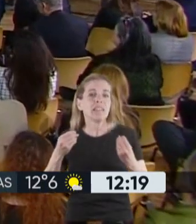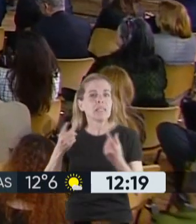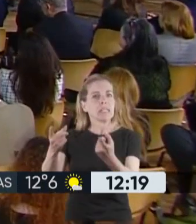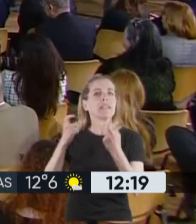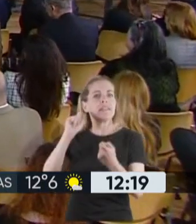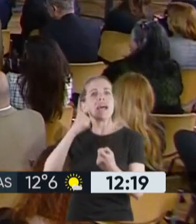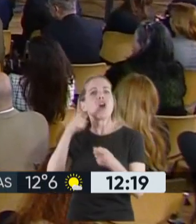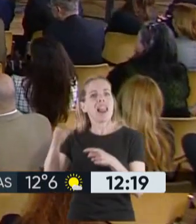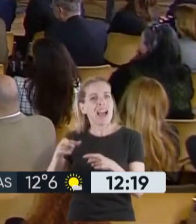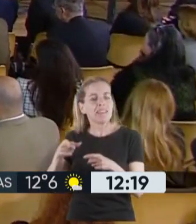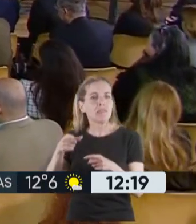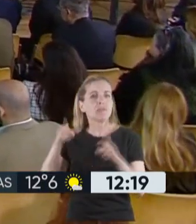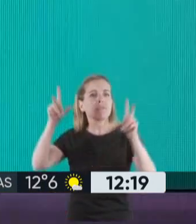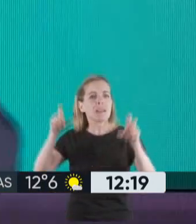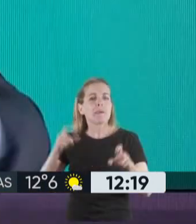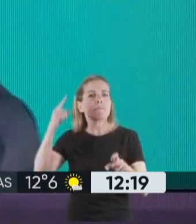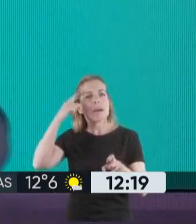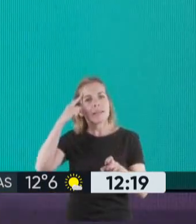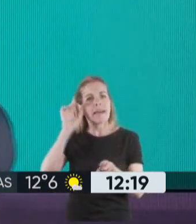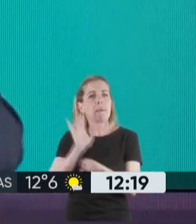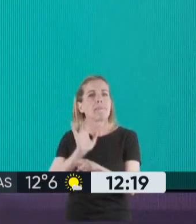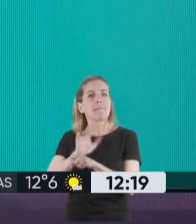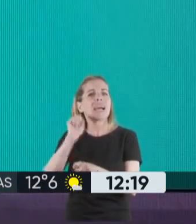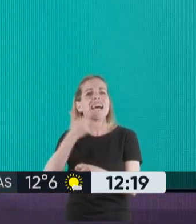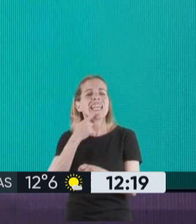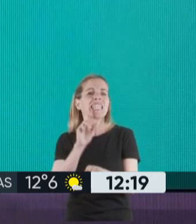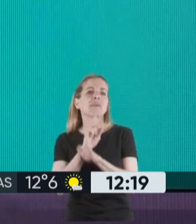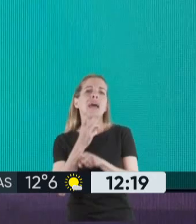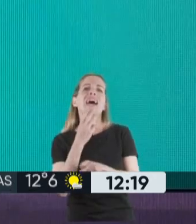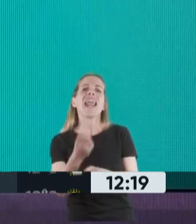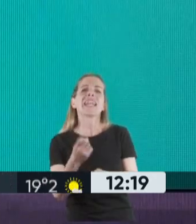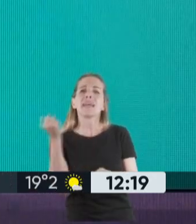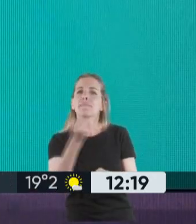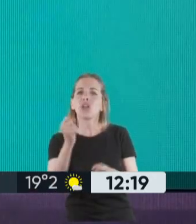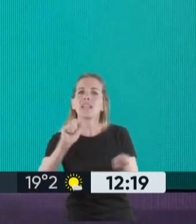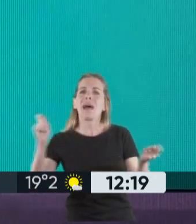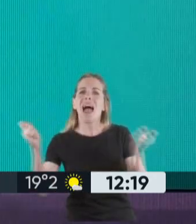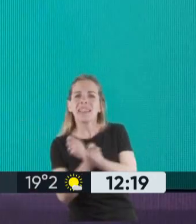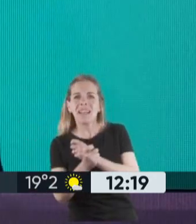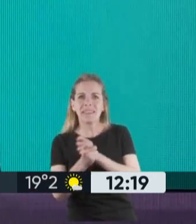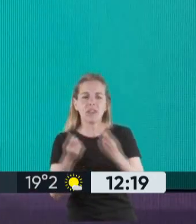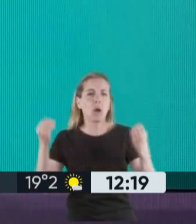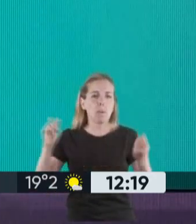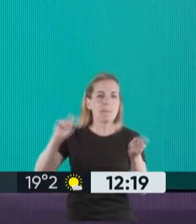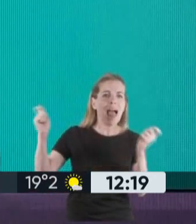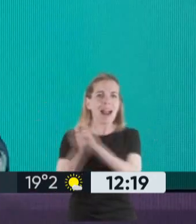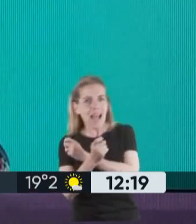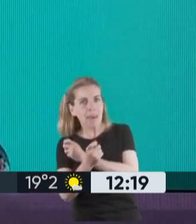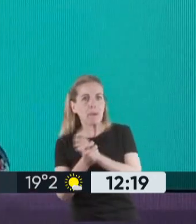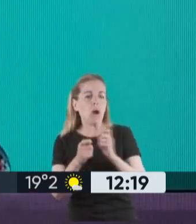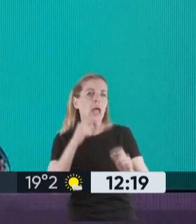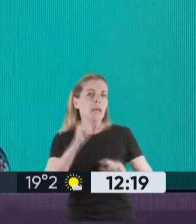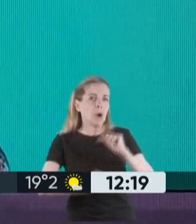ha sido considerado una energía para la transición, para ir pasando de los